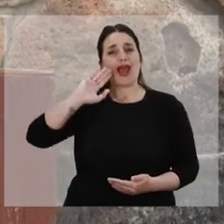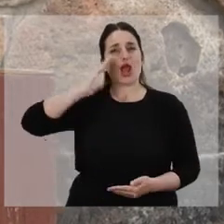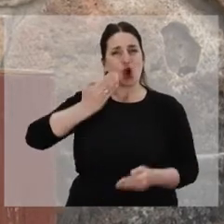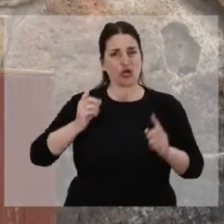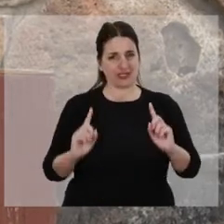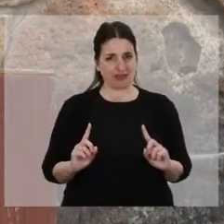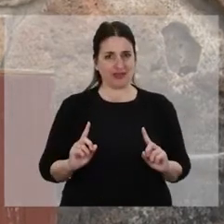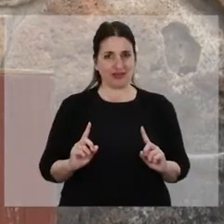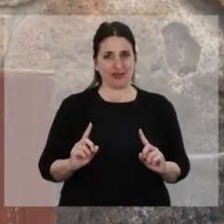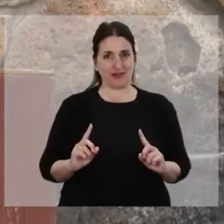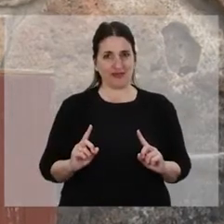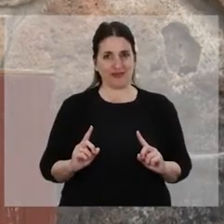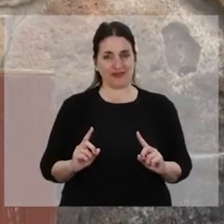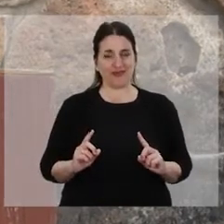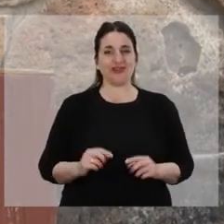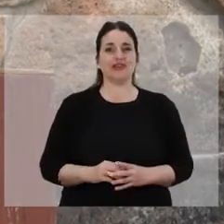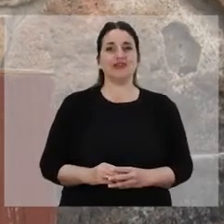por eso el reconocimiento